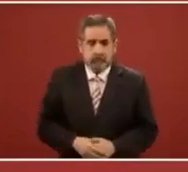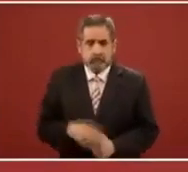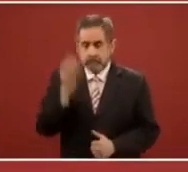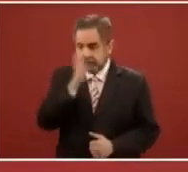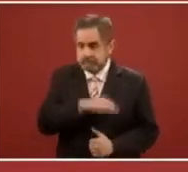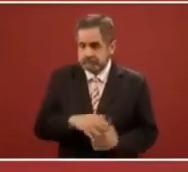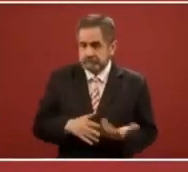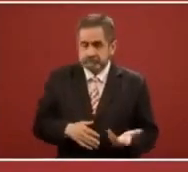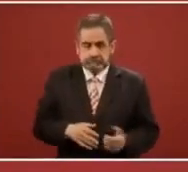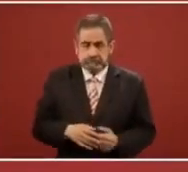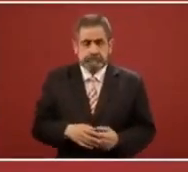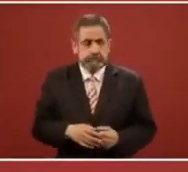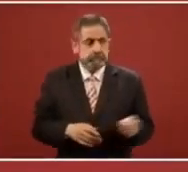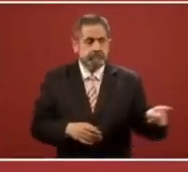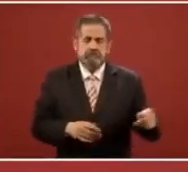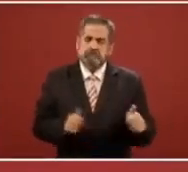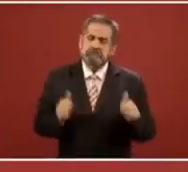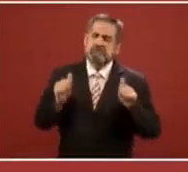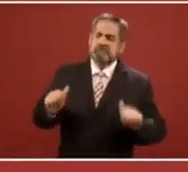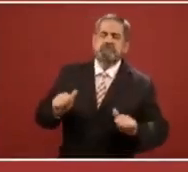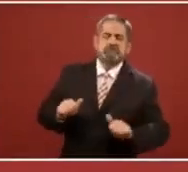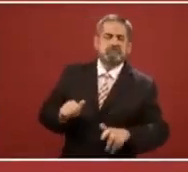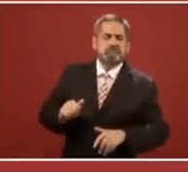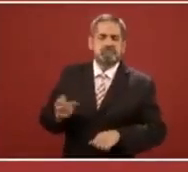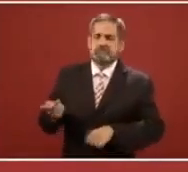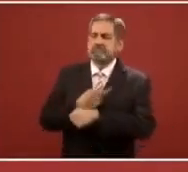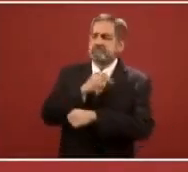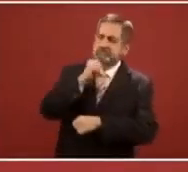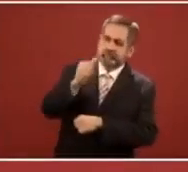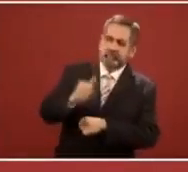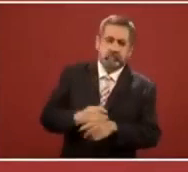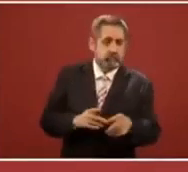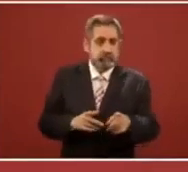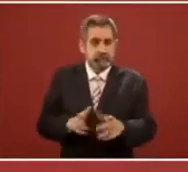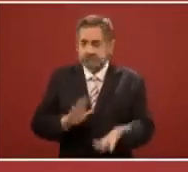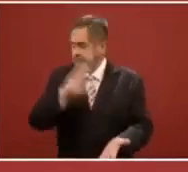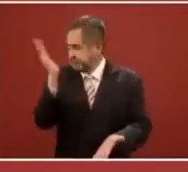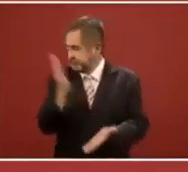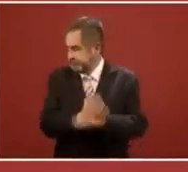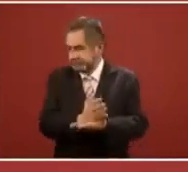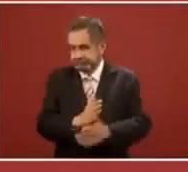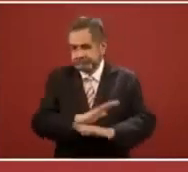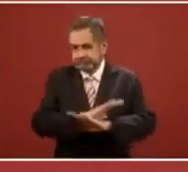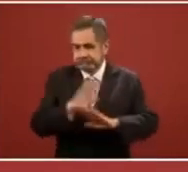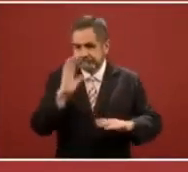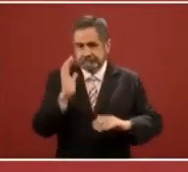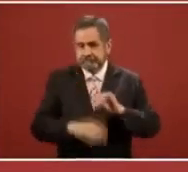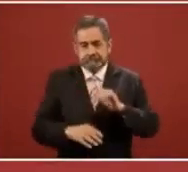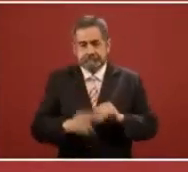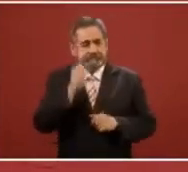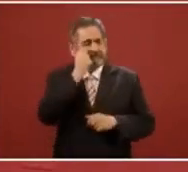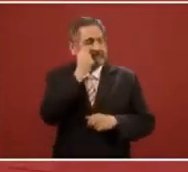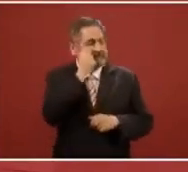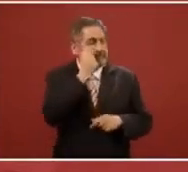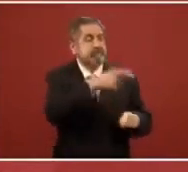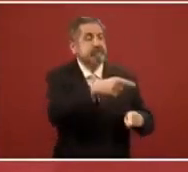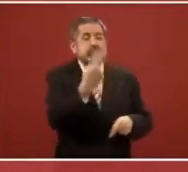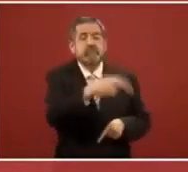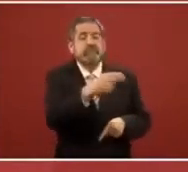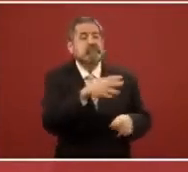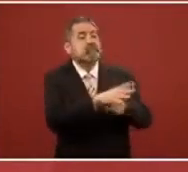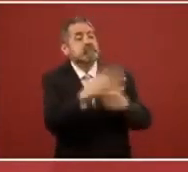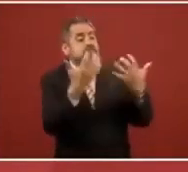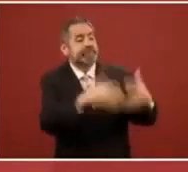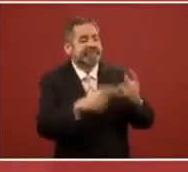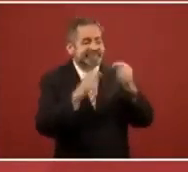y se sentían intocables. Eso se termina. Sea la empresa que sea,